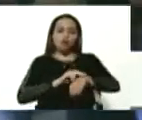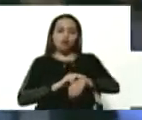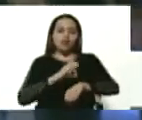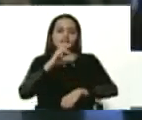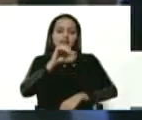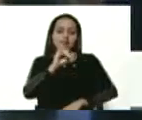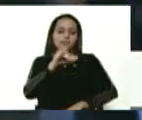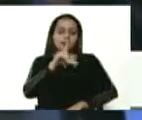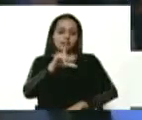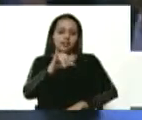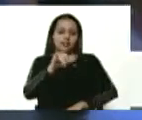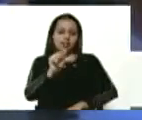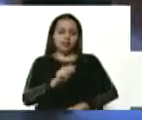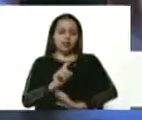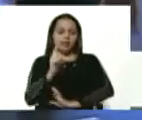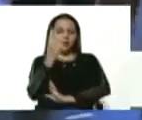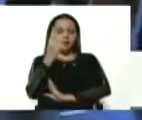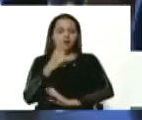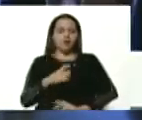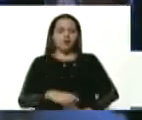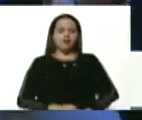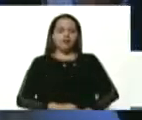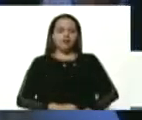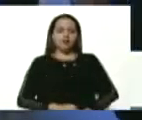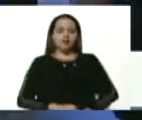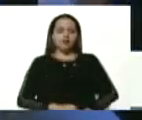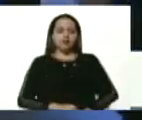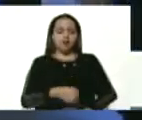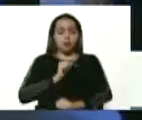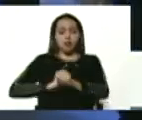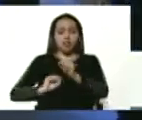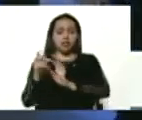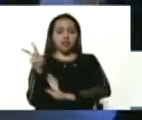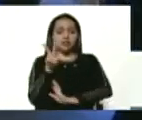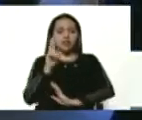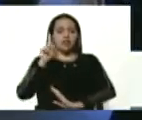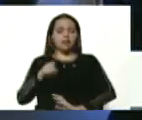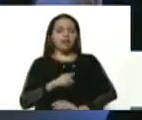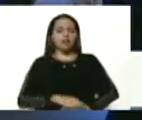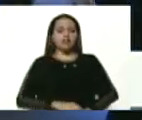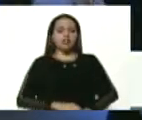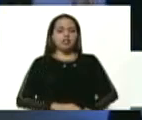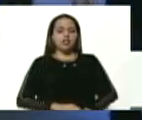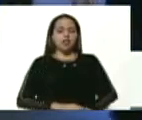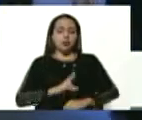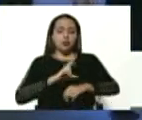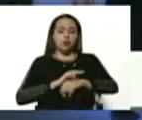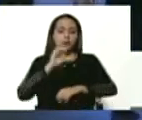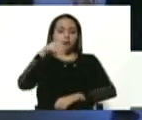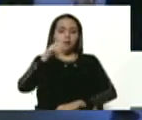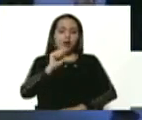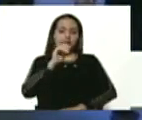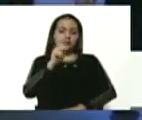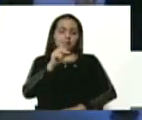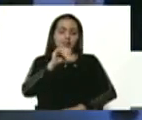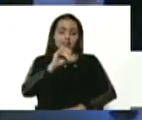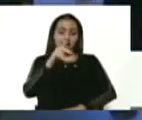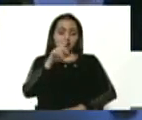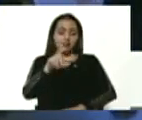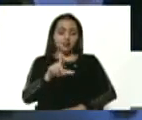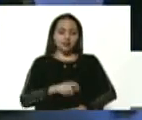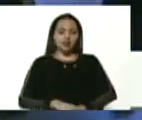primera combatiente de la República, el ciudadano doctor Michael José Moreno Pérez, presidente del Tribunal Supremo de